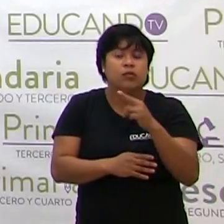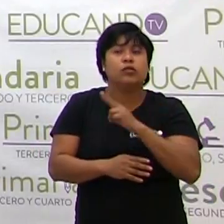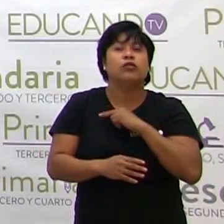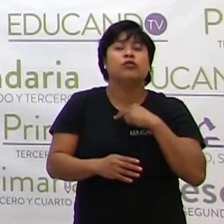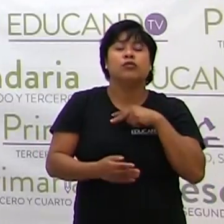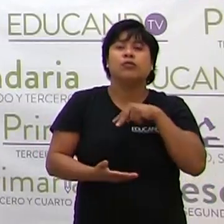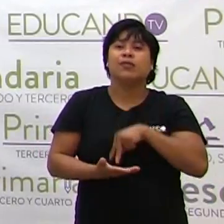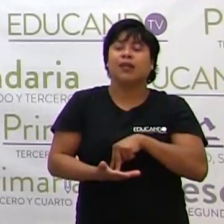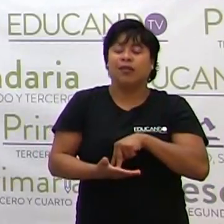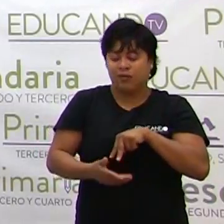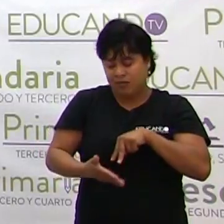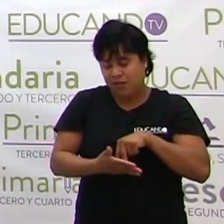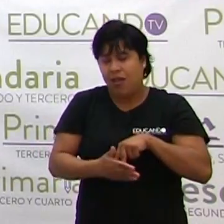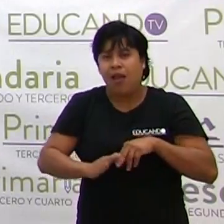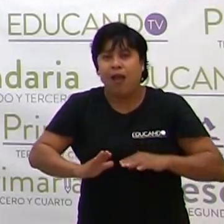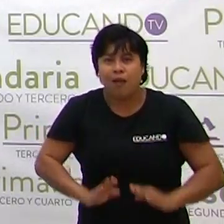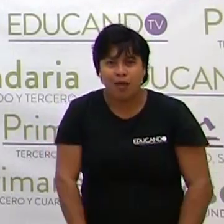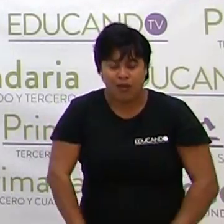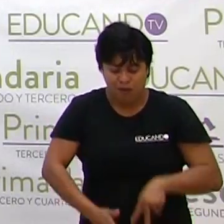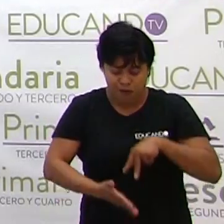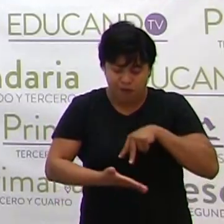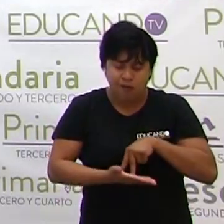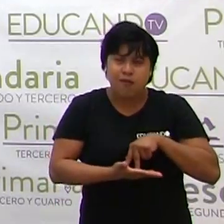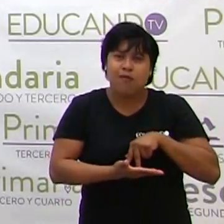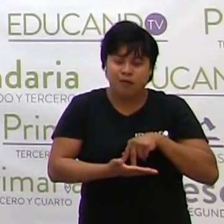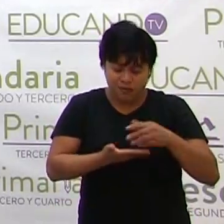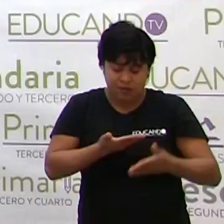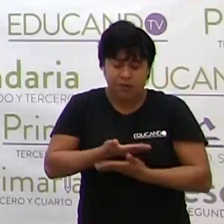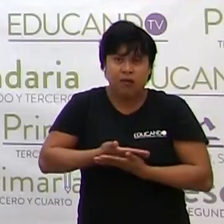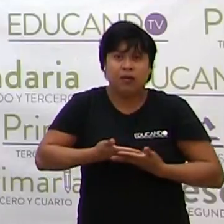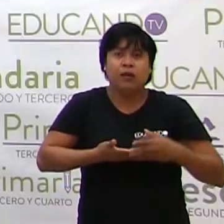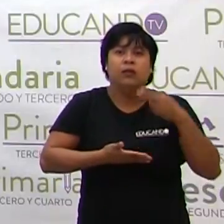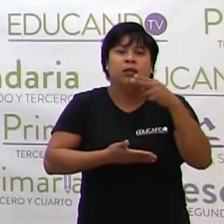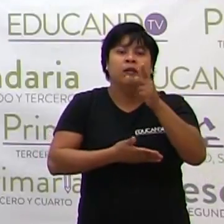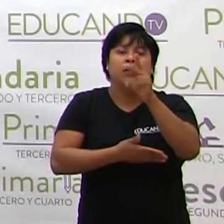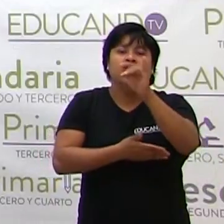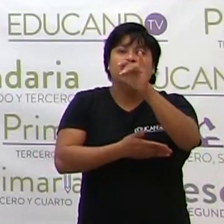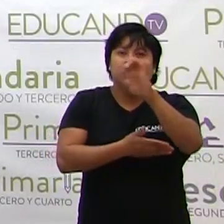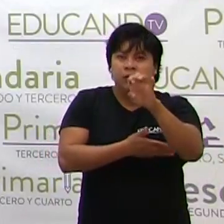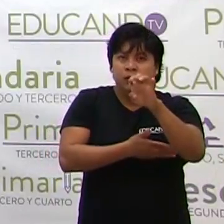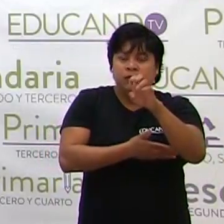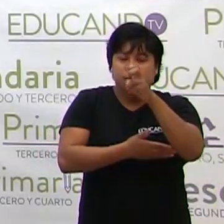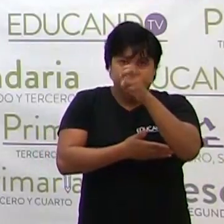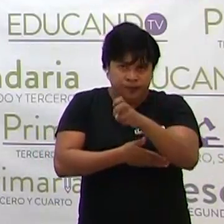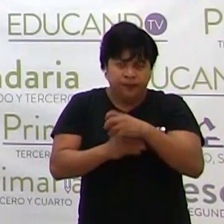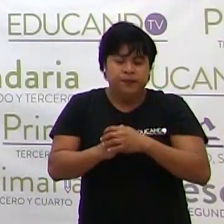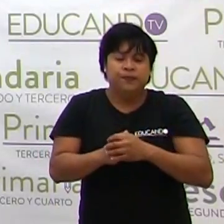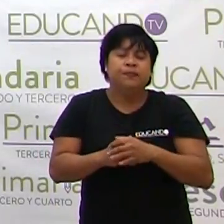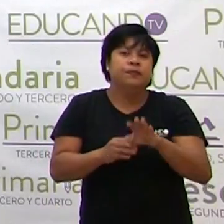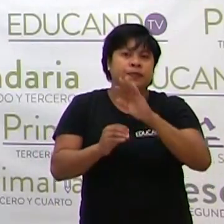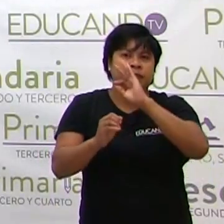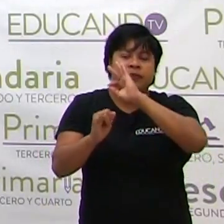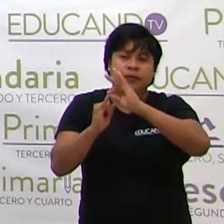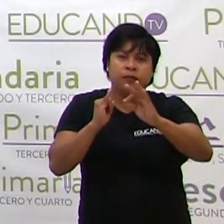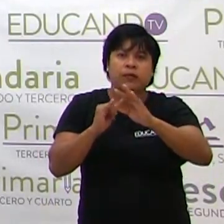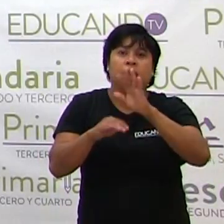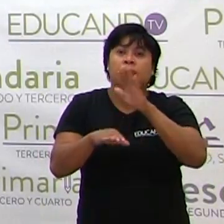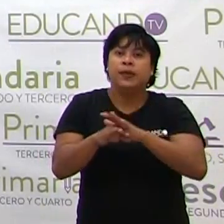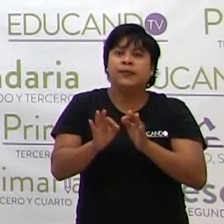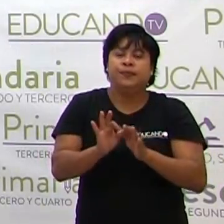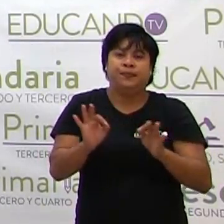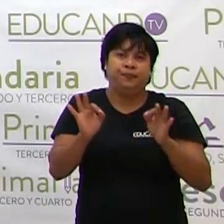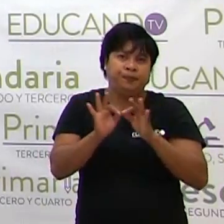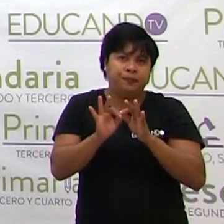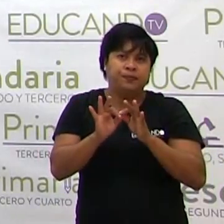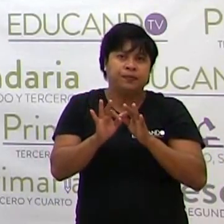están los pies? Están en la parte de abajo. Por lo tanto, el corte de pie va a ser esta. Y por último, el corte más